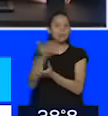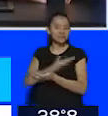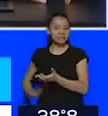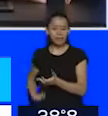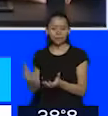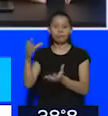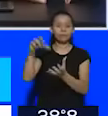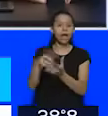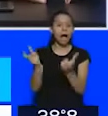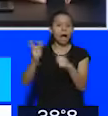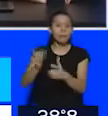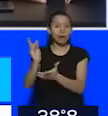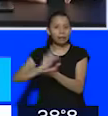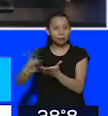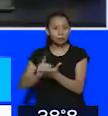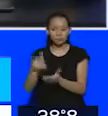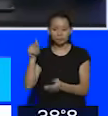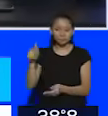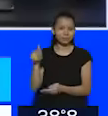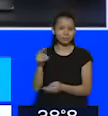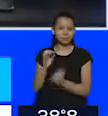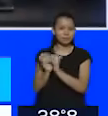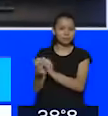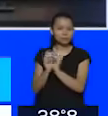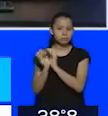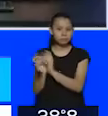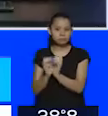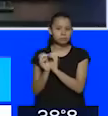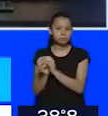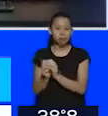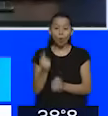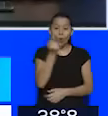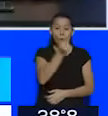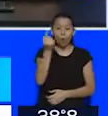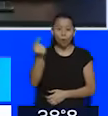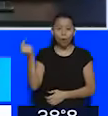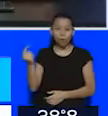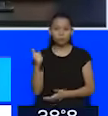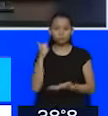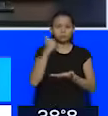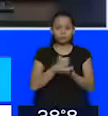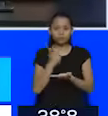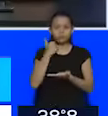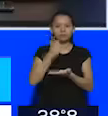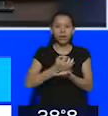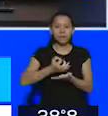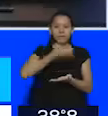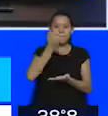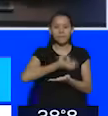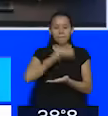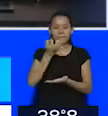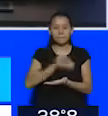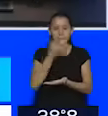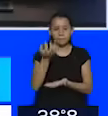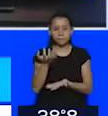Ahí están los principales funcionarios del ejecutivo y uno a uno van pasando los representantes las cabezas de cada uno de de